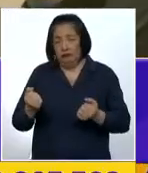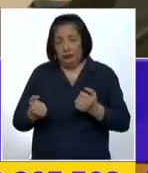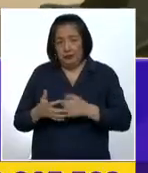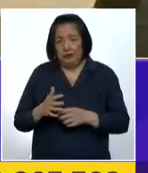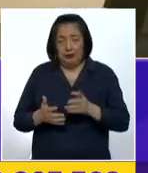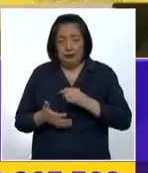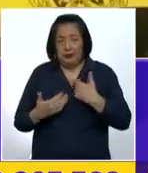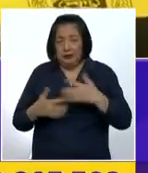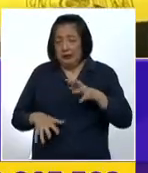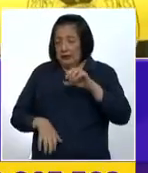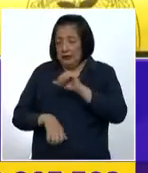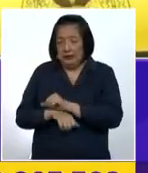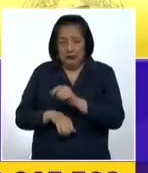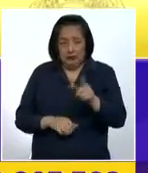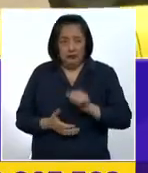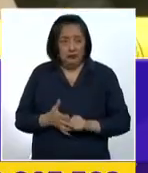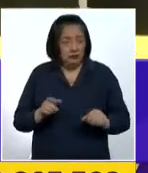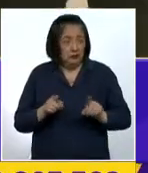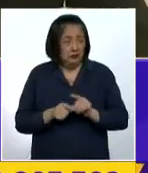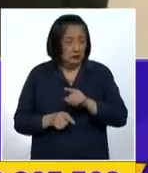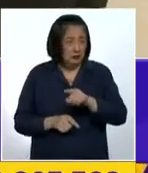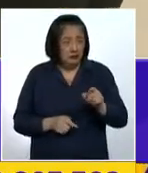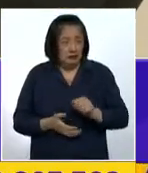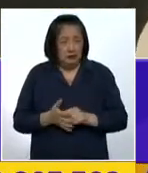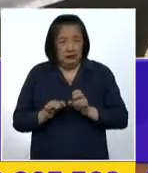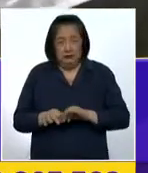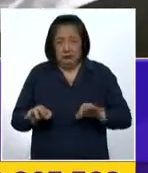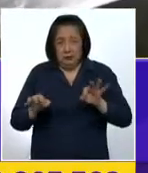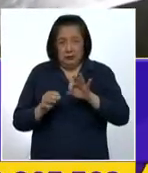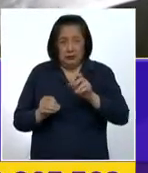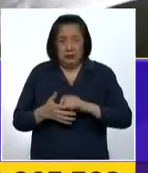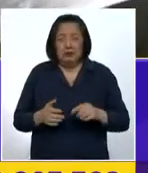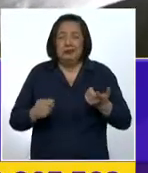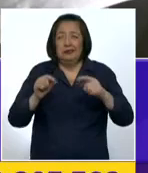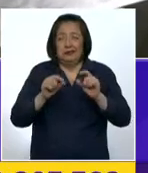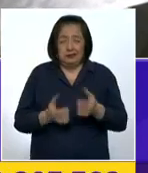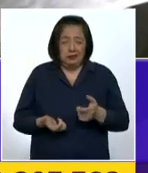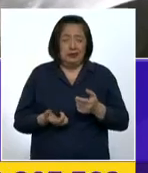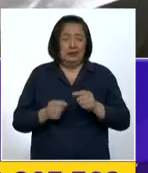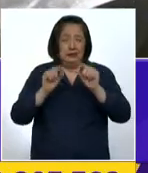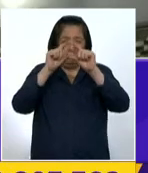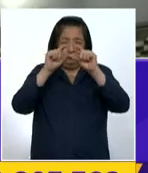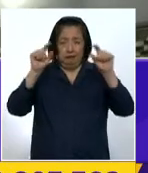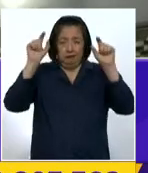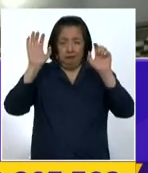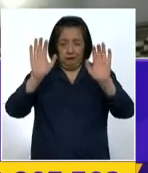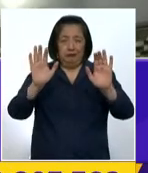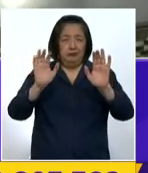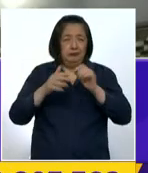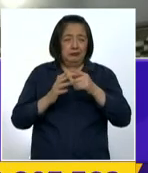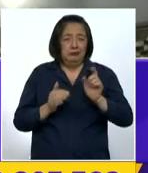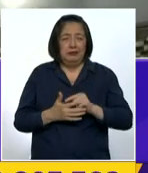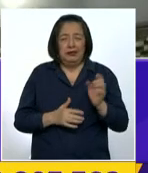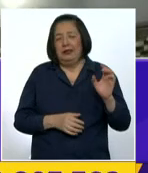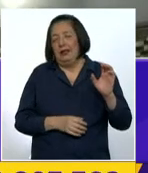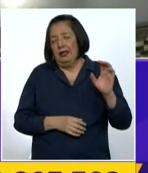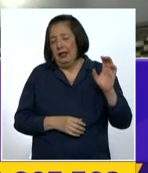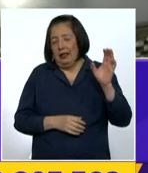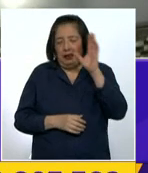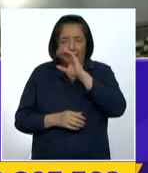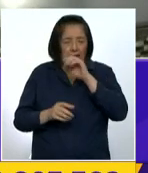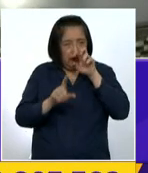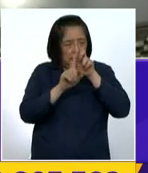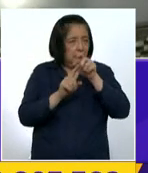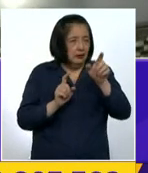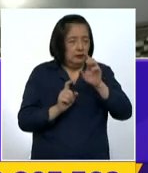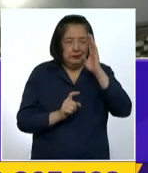sido detenido, y además, pues estos detalles importantes de las calcomanías que han colocado a última hora para tratar de despistar